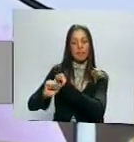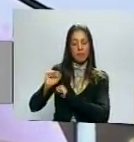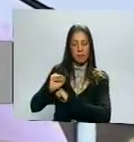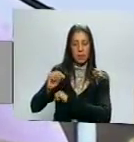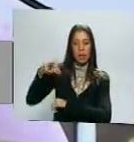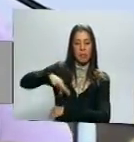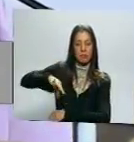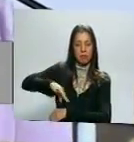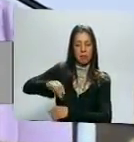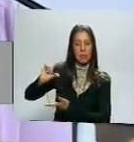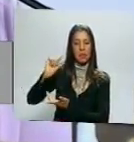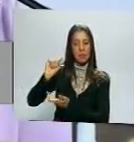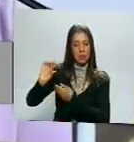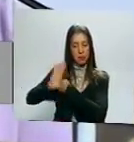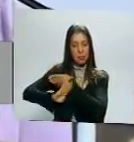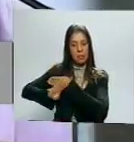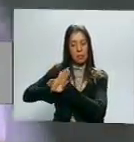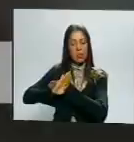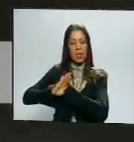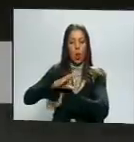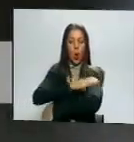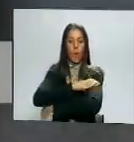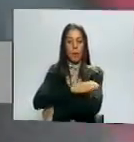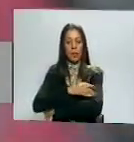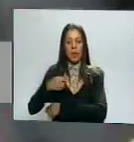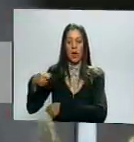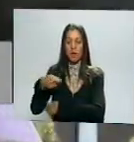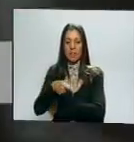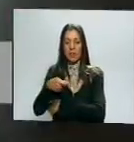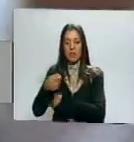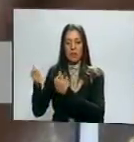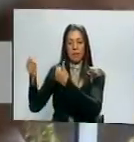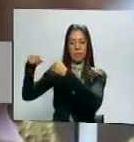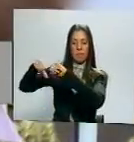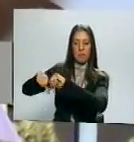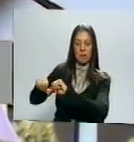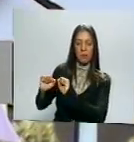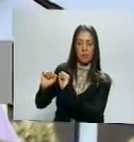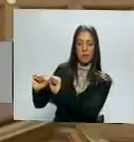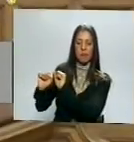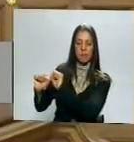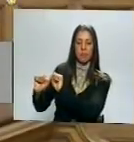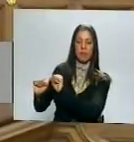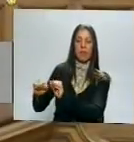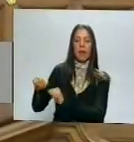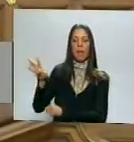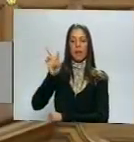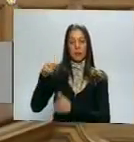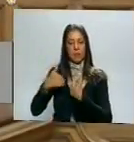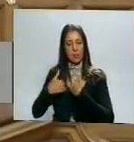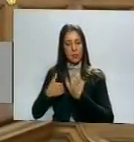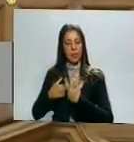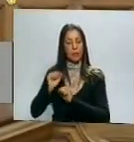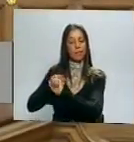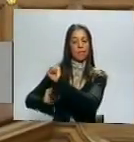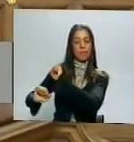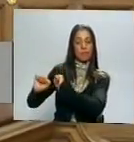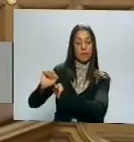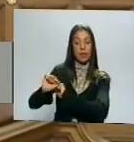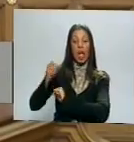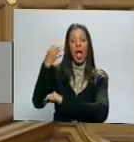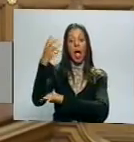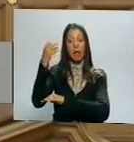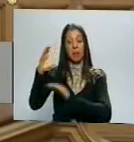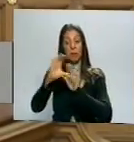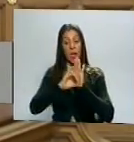de la guerra económica que pretende someter mediante una guerra no convencional a nuestra patria. La Asamblea